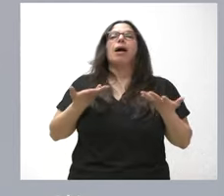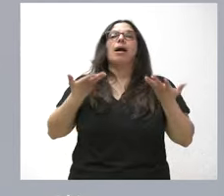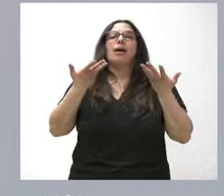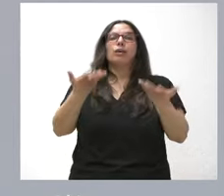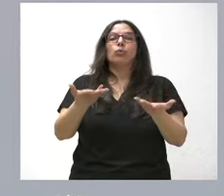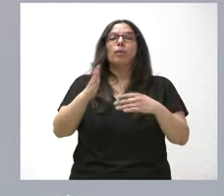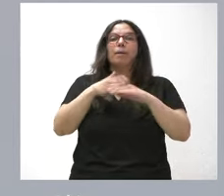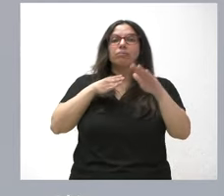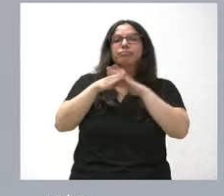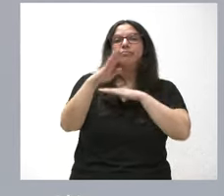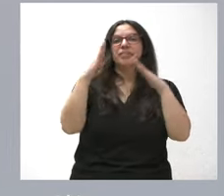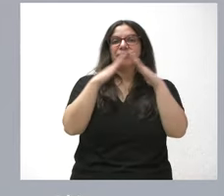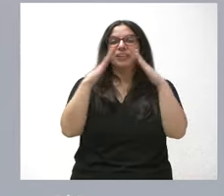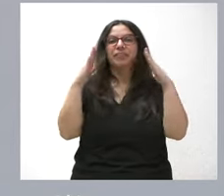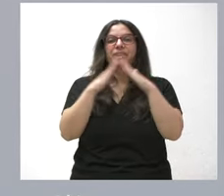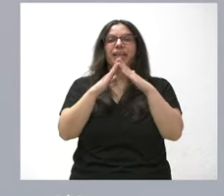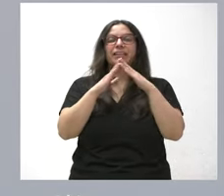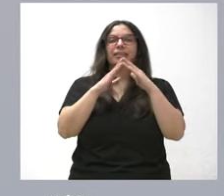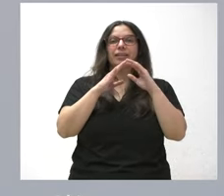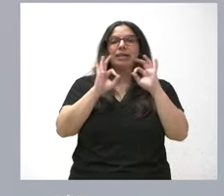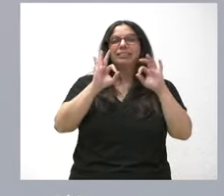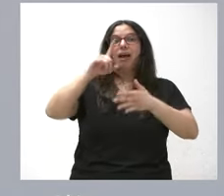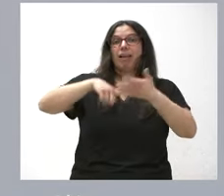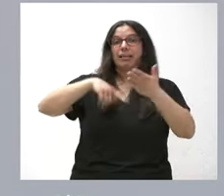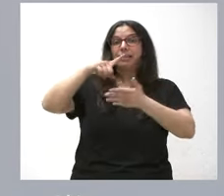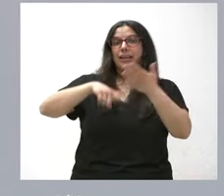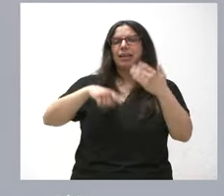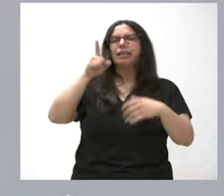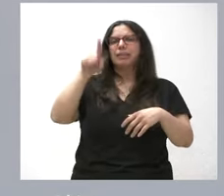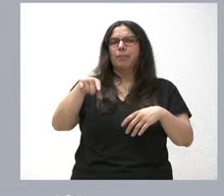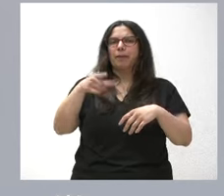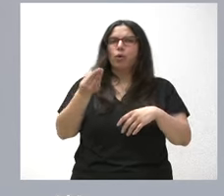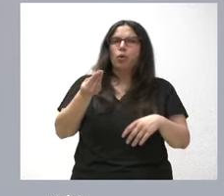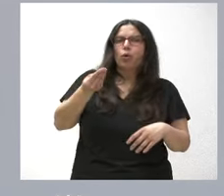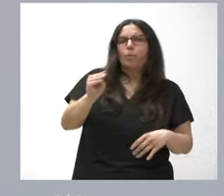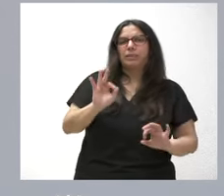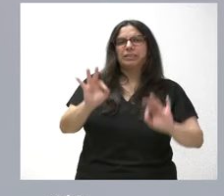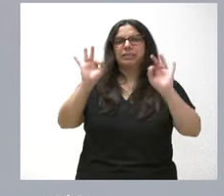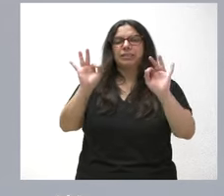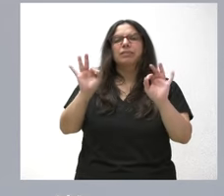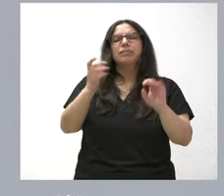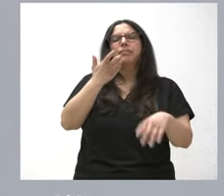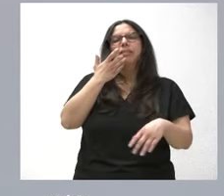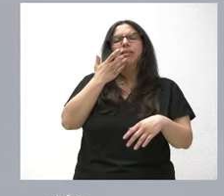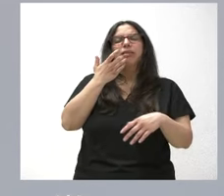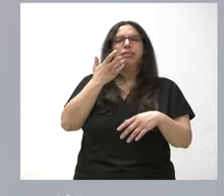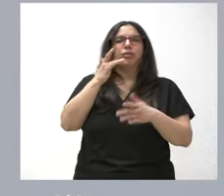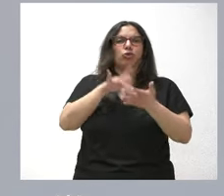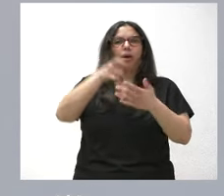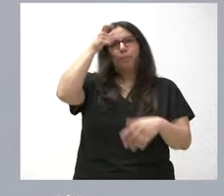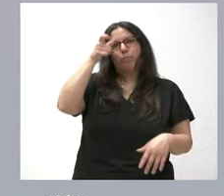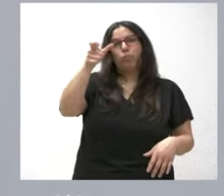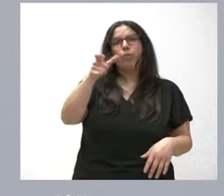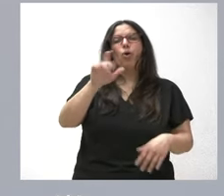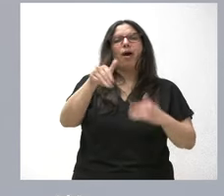el acceso a la vivienda y particularmente en el alquiler de vivienda, también hay un complemento específico adicional cuando estamos hablando del mundo rural que puede llegar